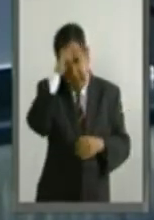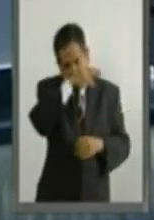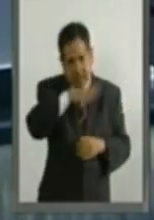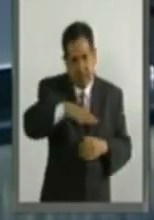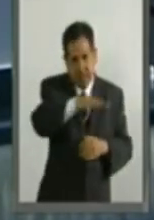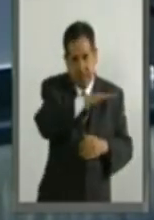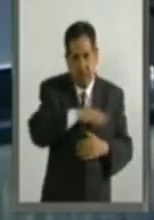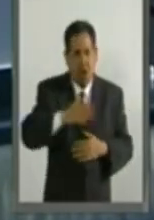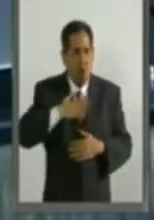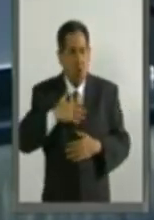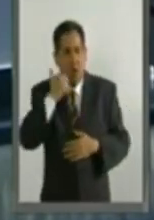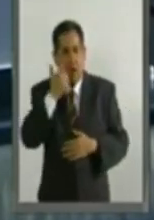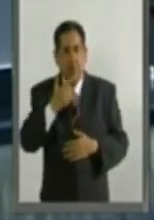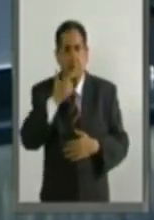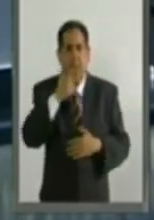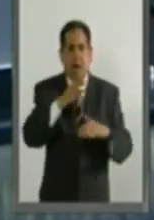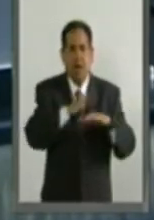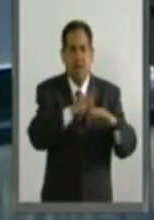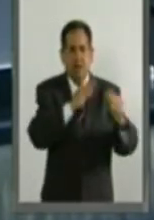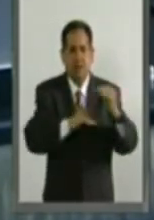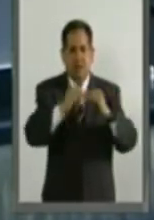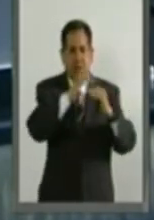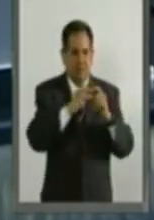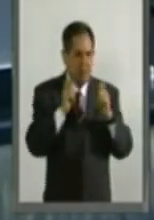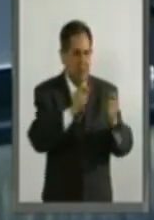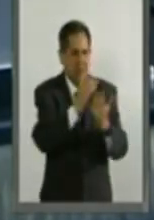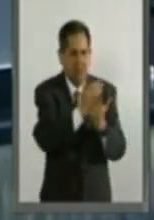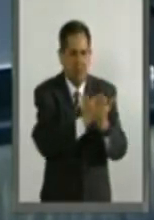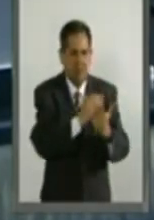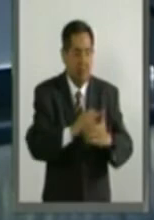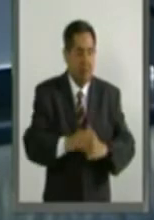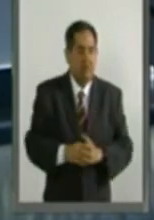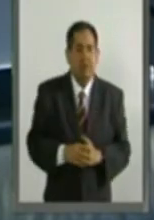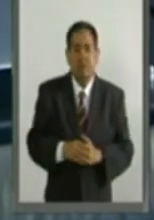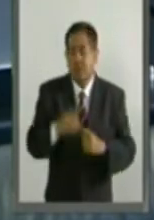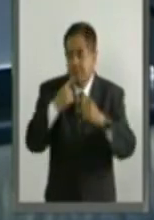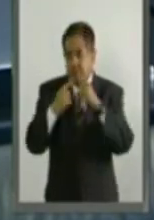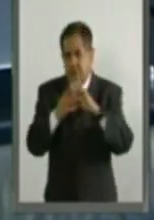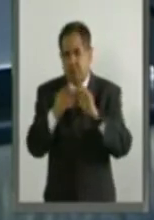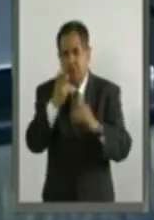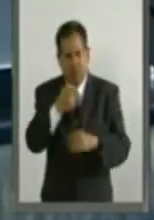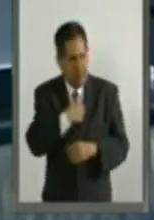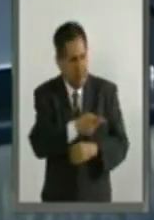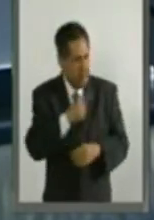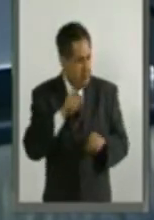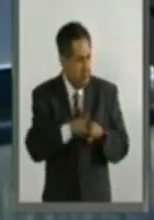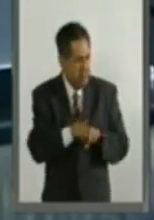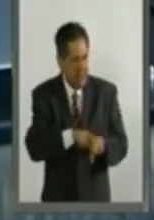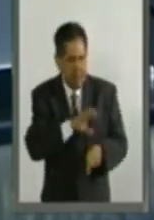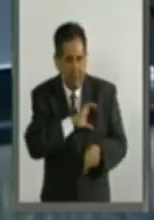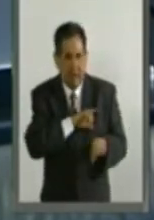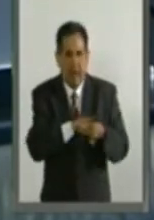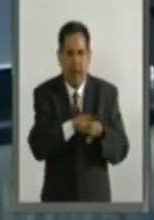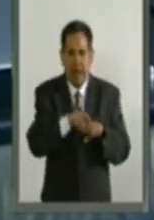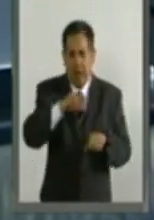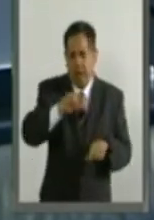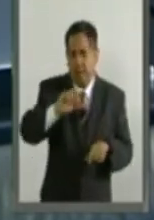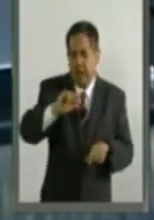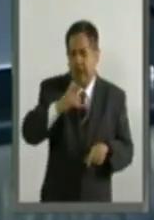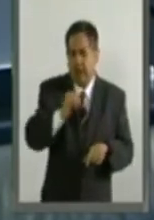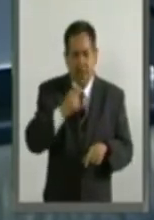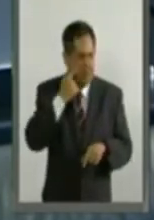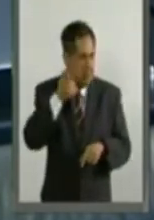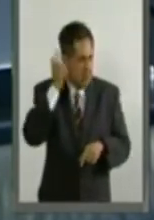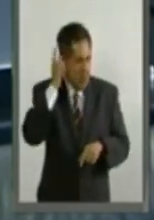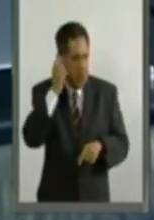aunque ella hubiera merecido más que el que está estipulado. Por eso, A mi hermana Margarita le deseo el mayor